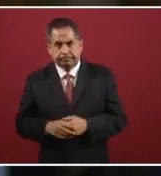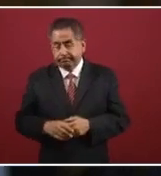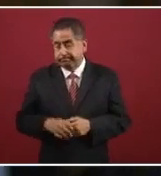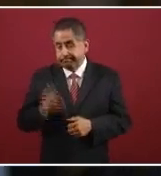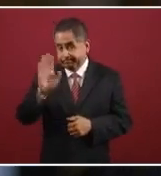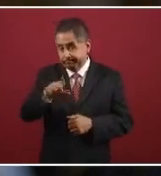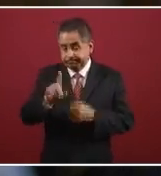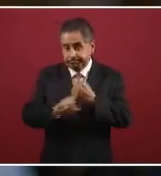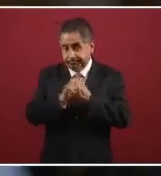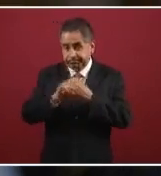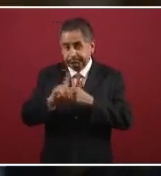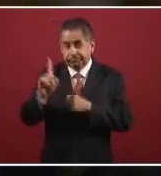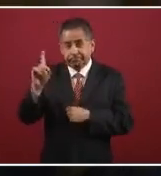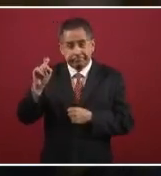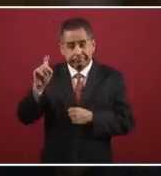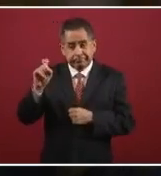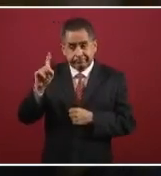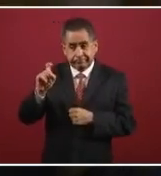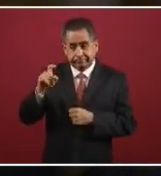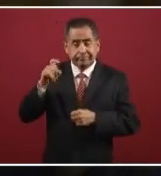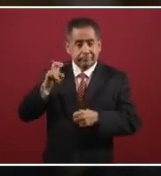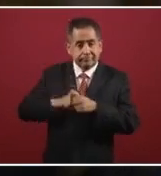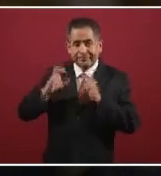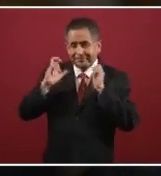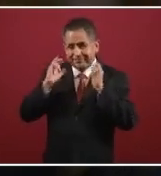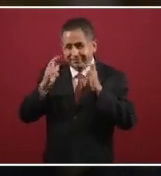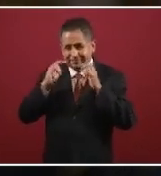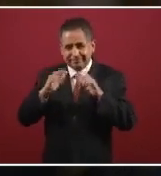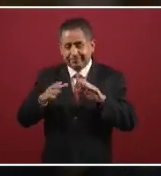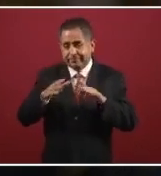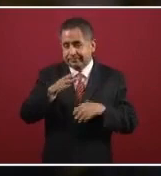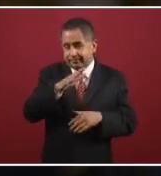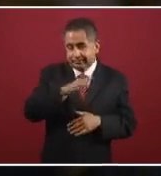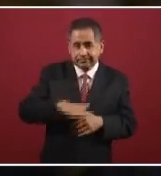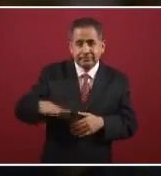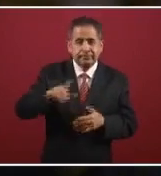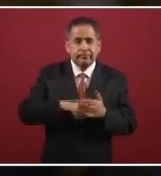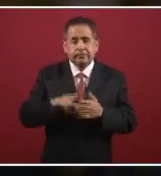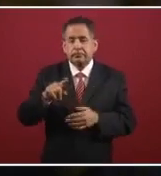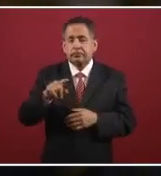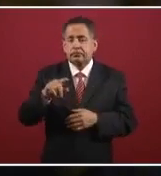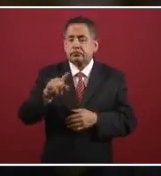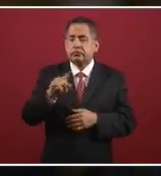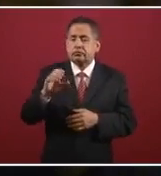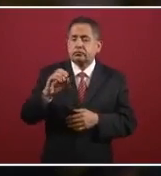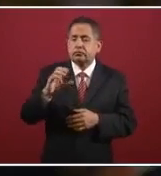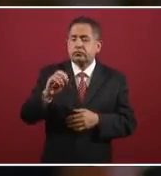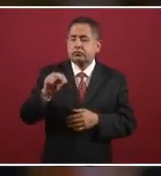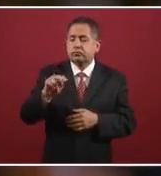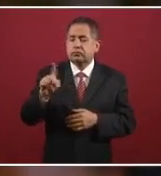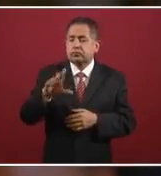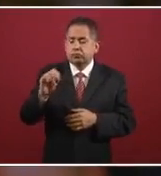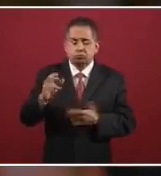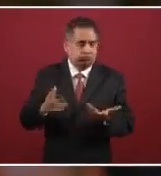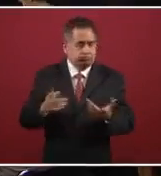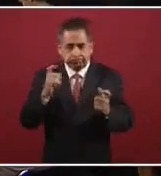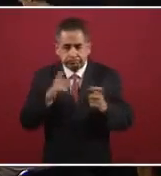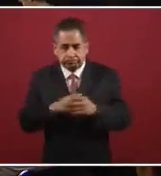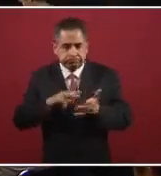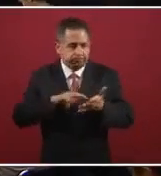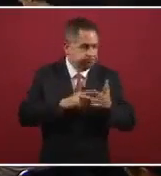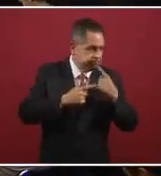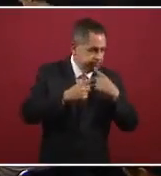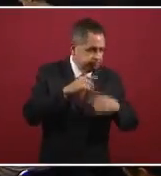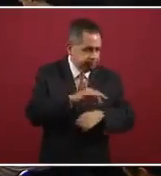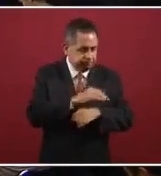agua en Chiapas, en la cuestión de la cuenca del Suchiate y del Soconusco, hablando con Colegio de Ingenieros Agrónomos y